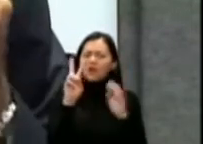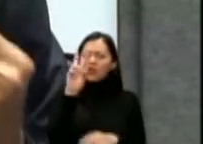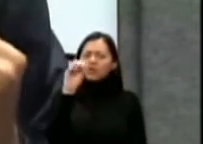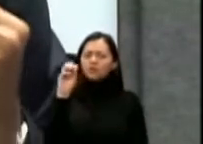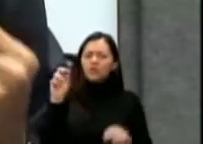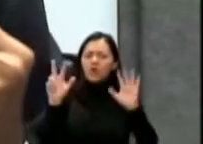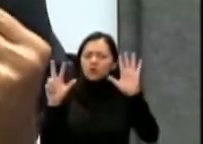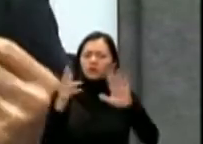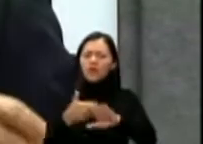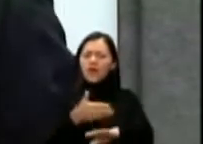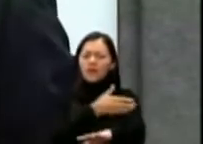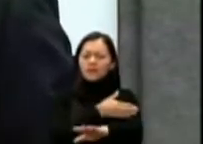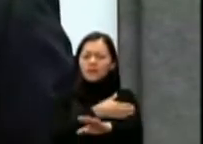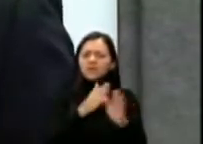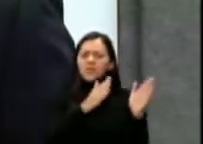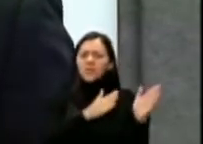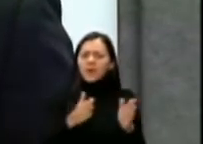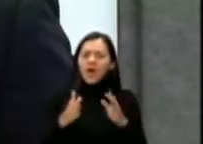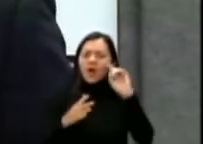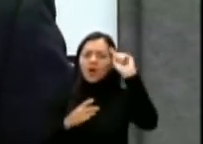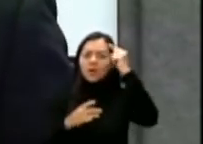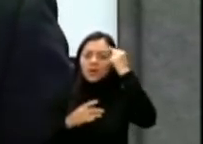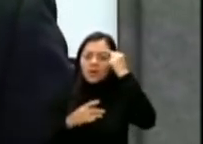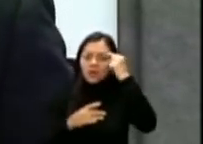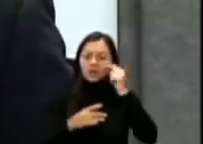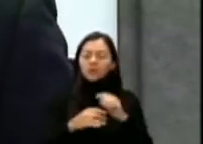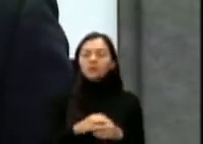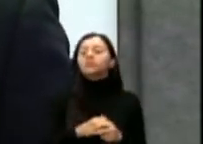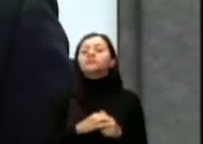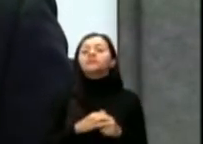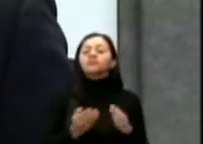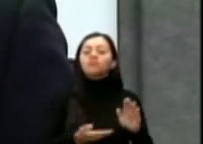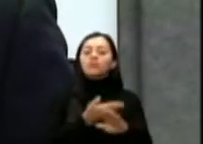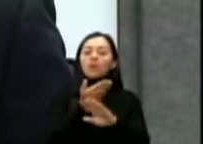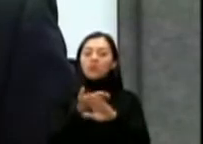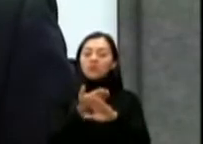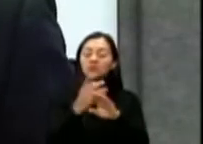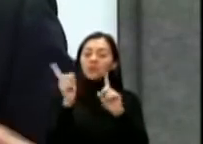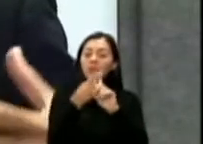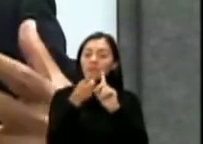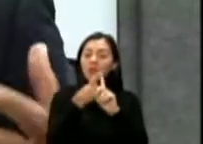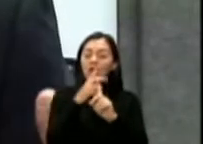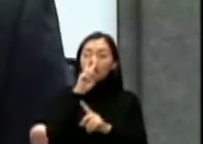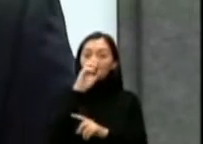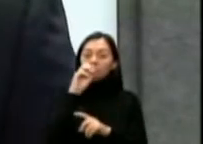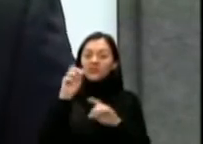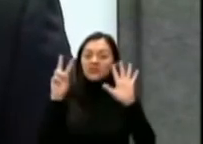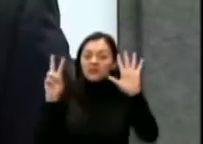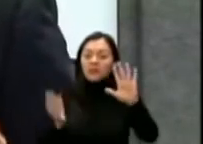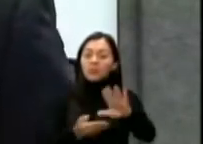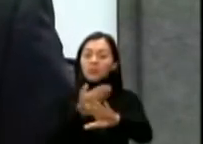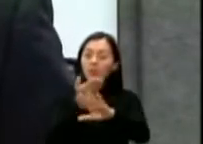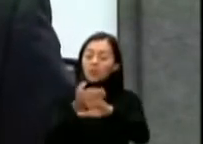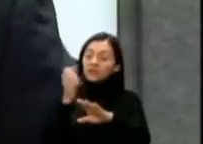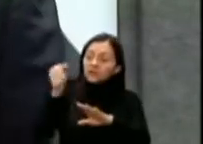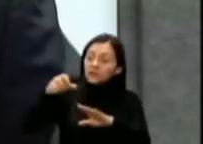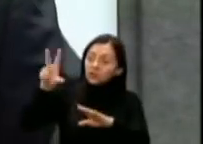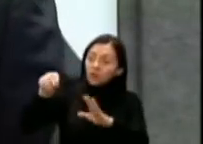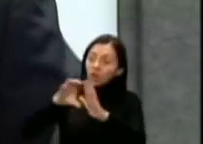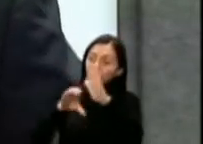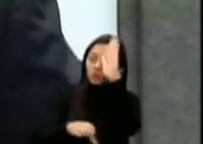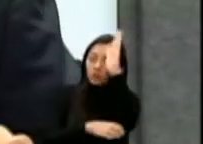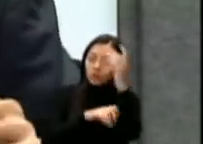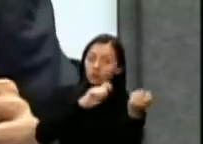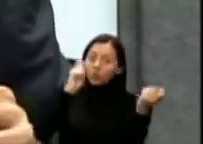s primer plan de gobierno en el año 2007 y que ha tenido evidentemente innovaciones